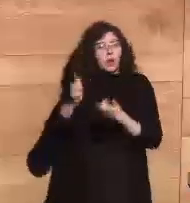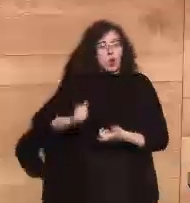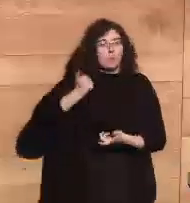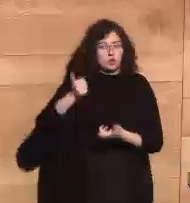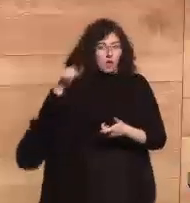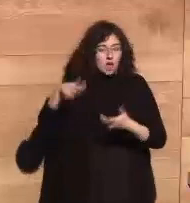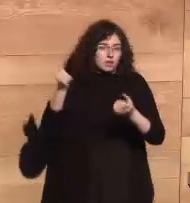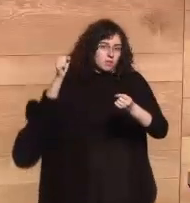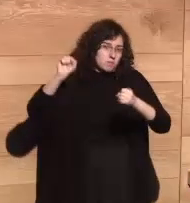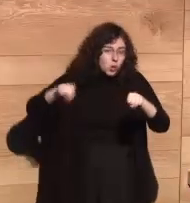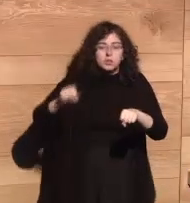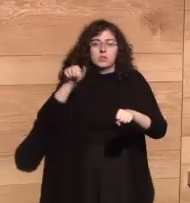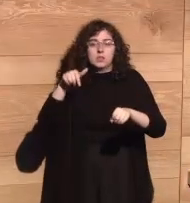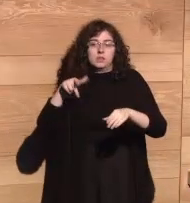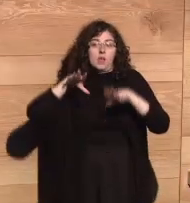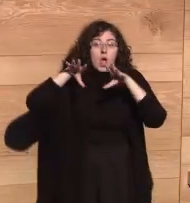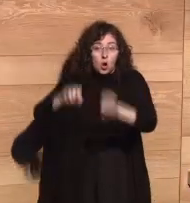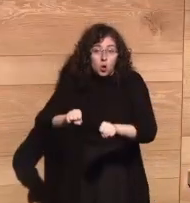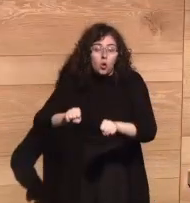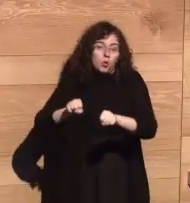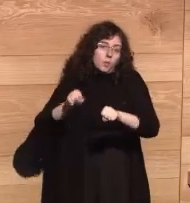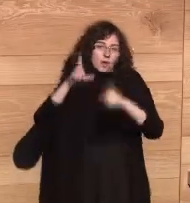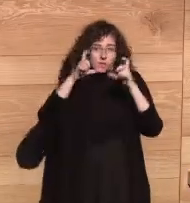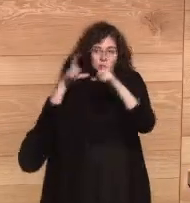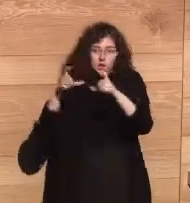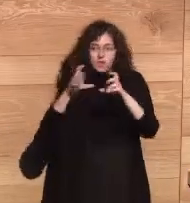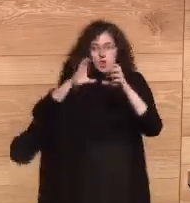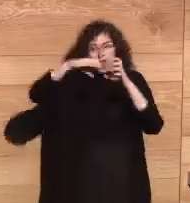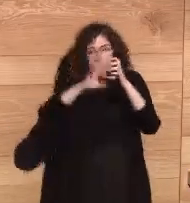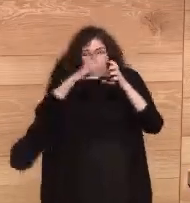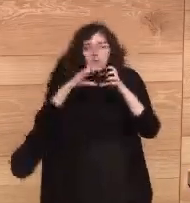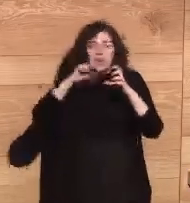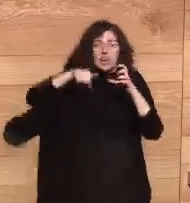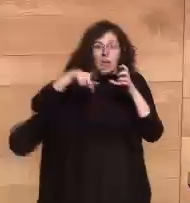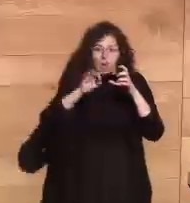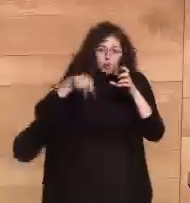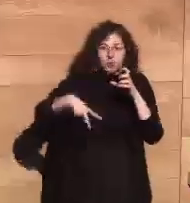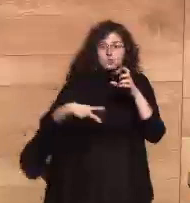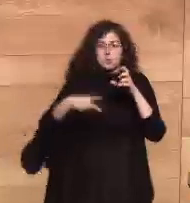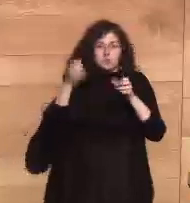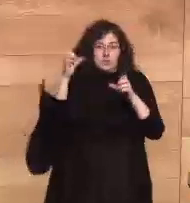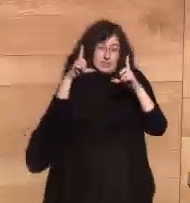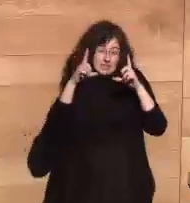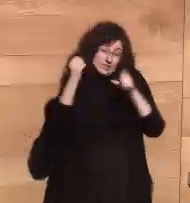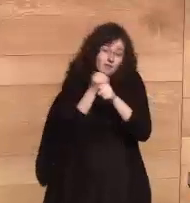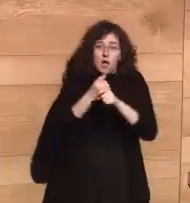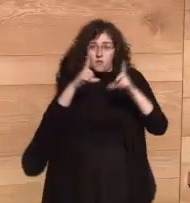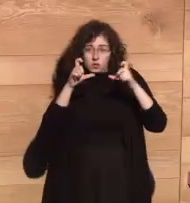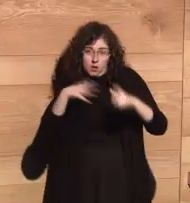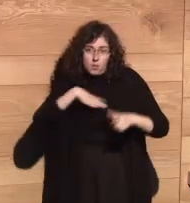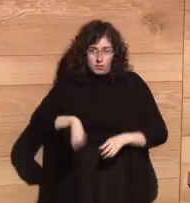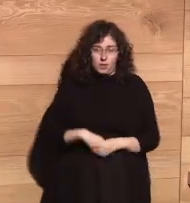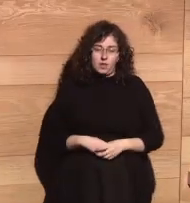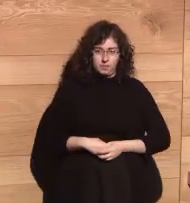al motorista que comprara un equipo como un Canon con varios lentes y varias cosas para que pudiera trabajar como fotografía, ¿no?